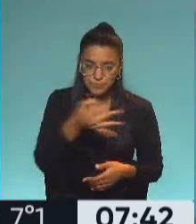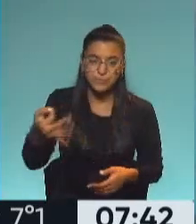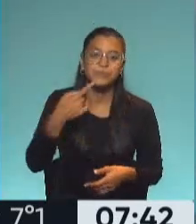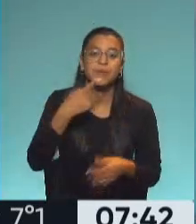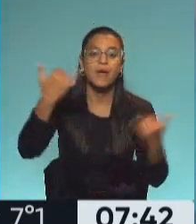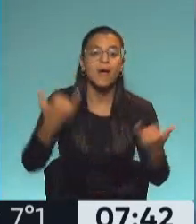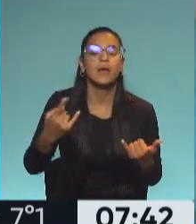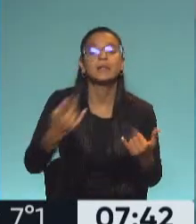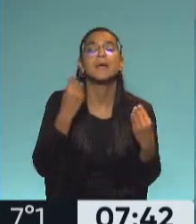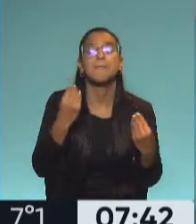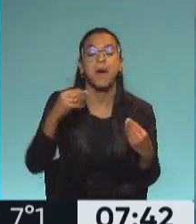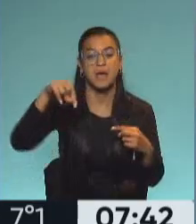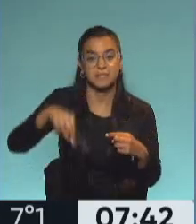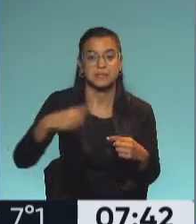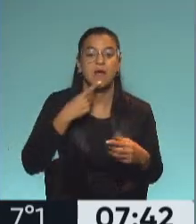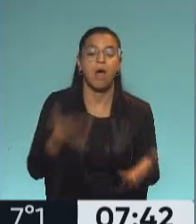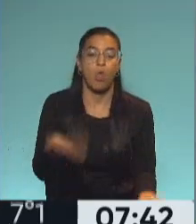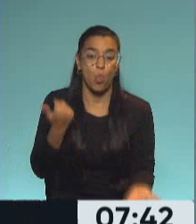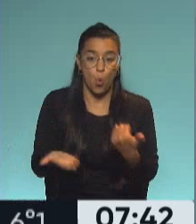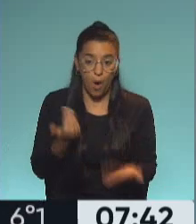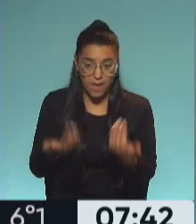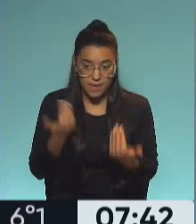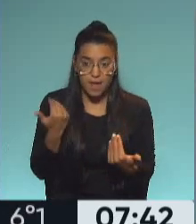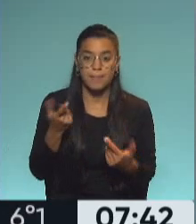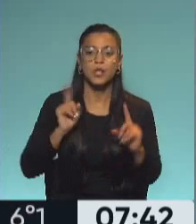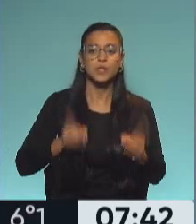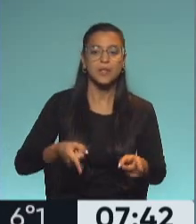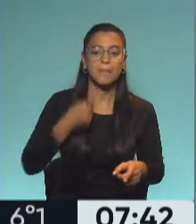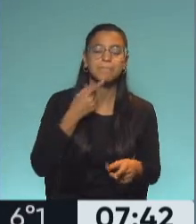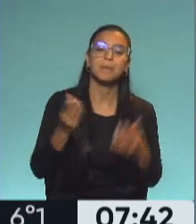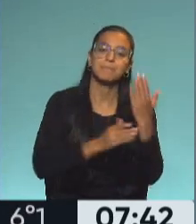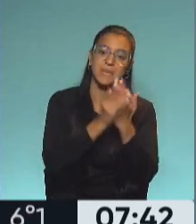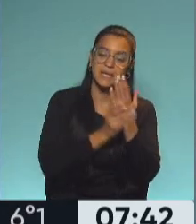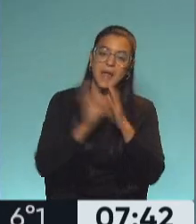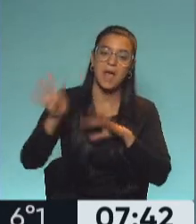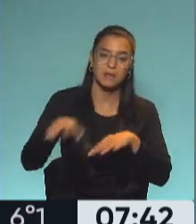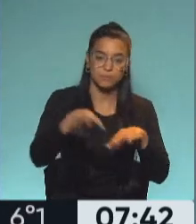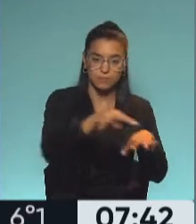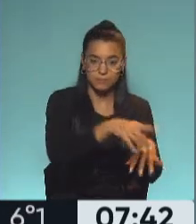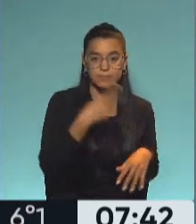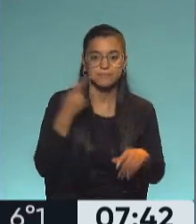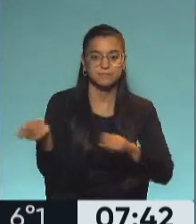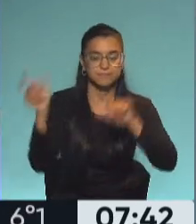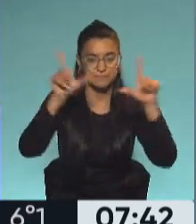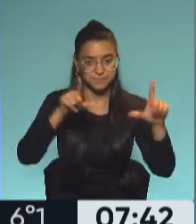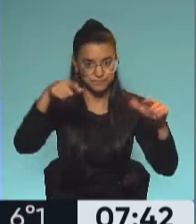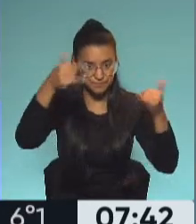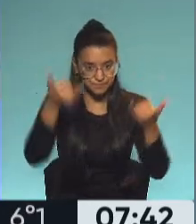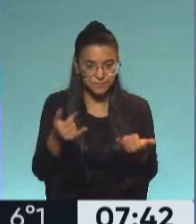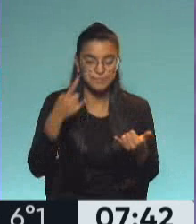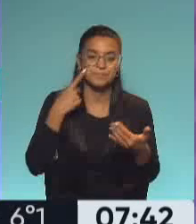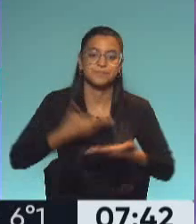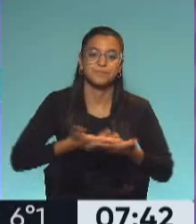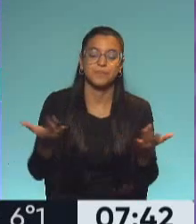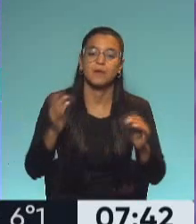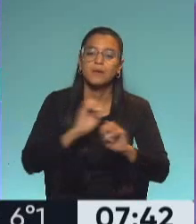Tenemos entonces lo que está ocurriendo con la aduana, pero además se sumó el Ministerio de Agricultura y tenemos una placa entonces para pasar